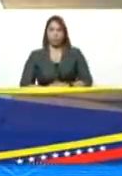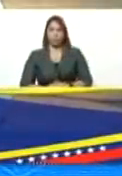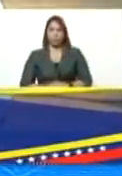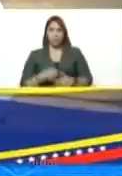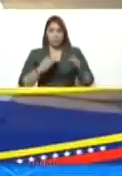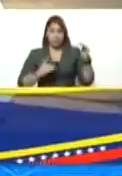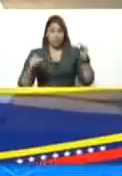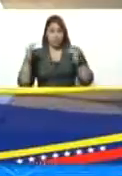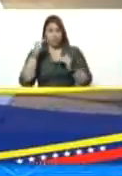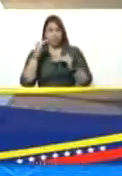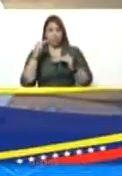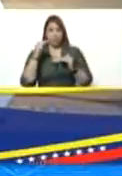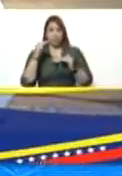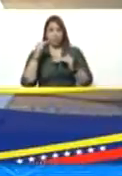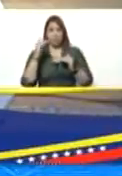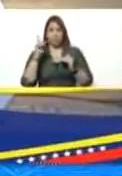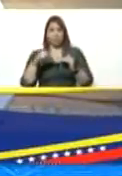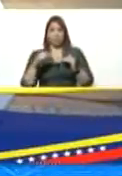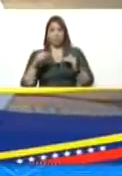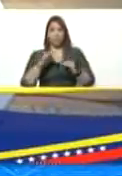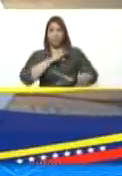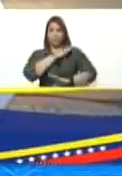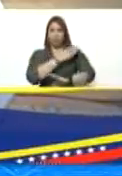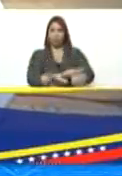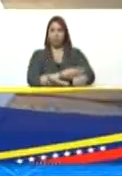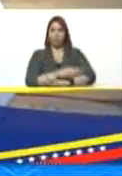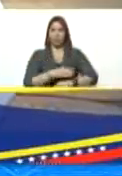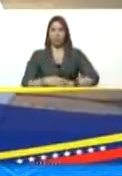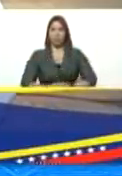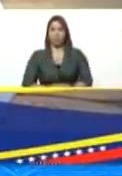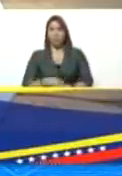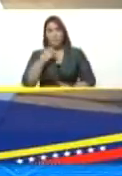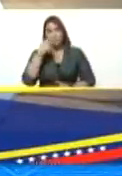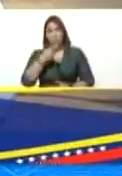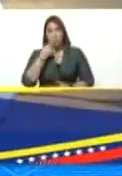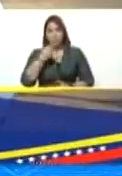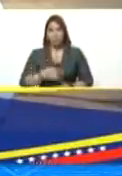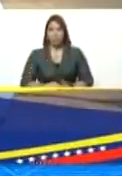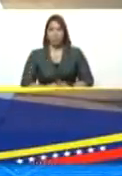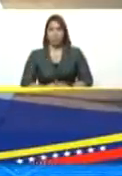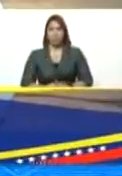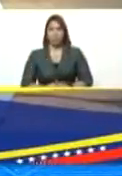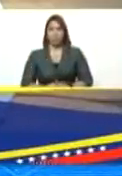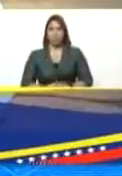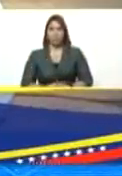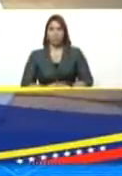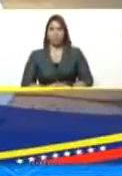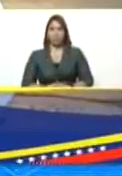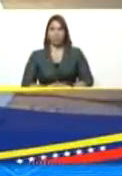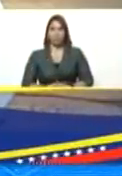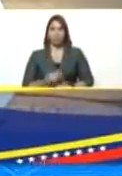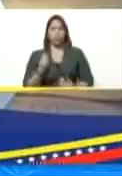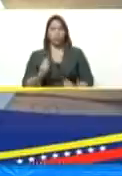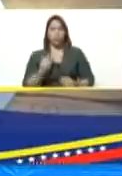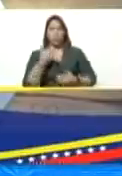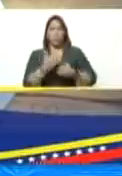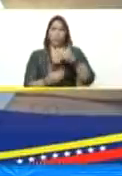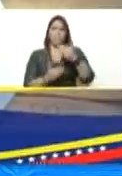moral y de gran fortaleza política. ¿Cómo se ha ido